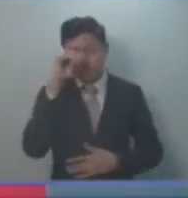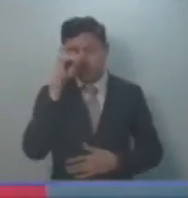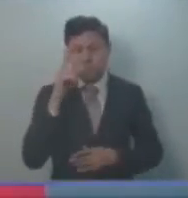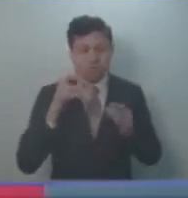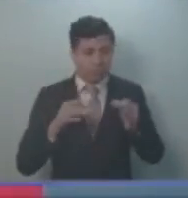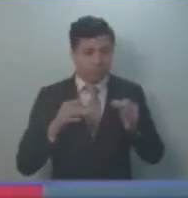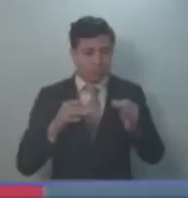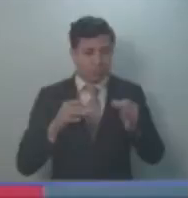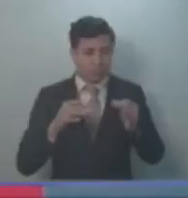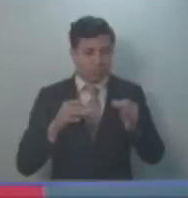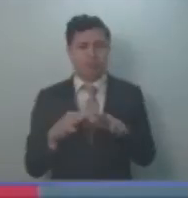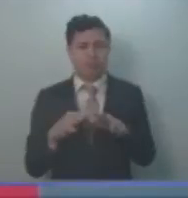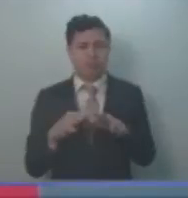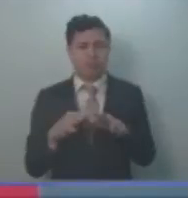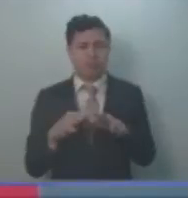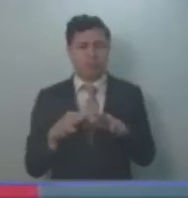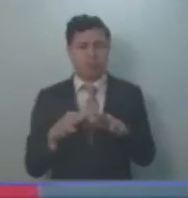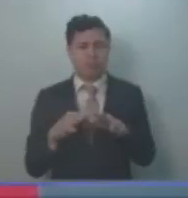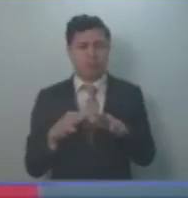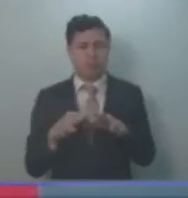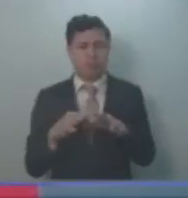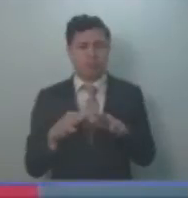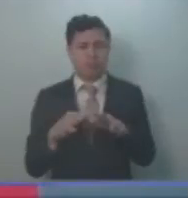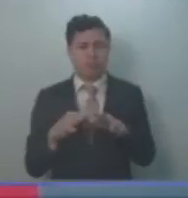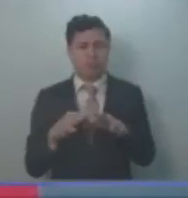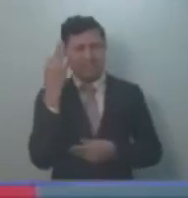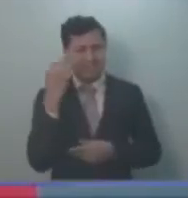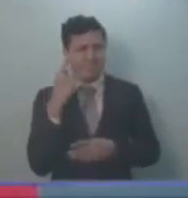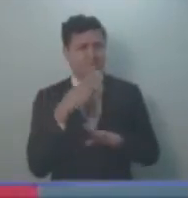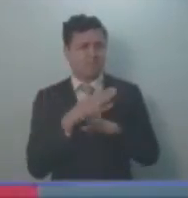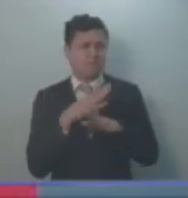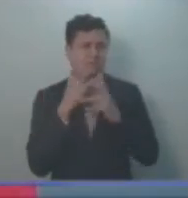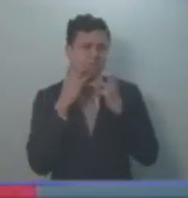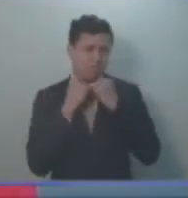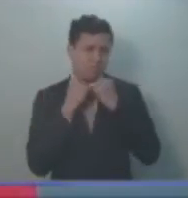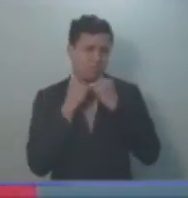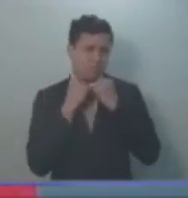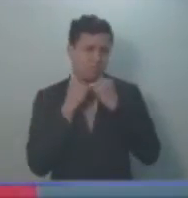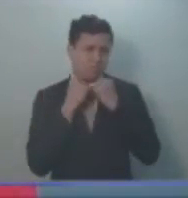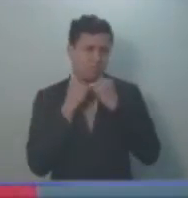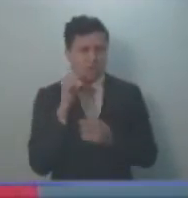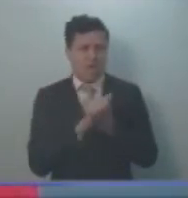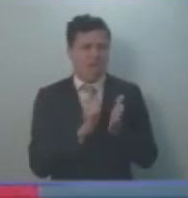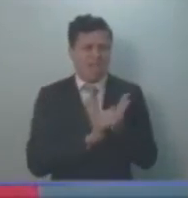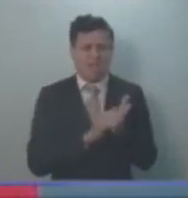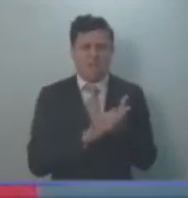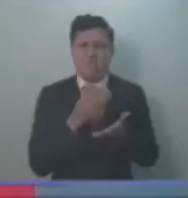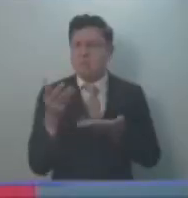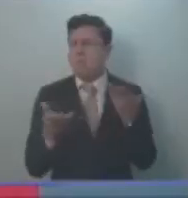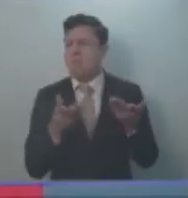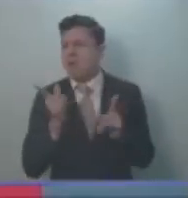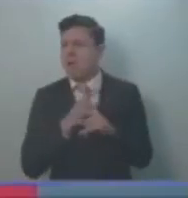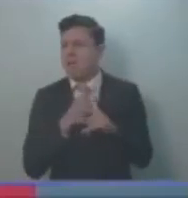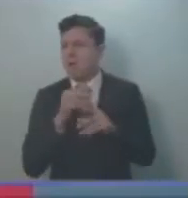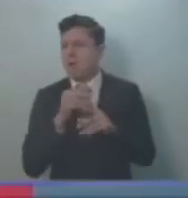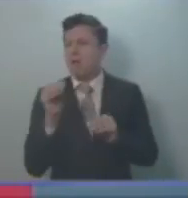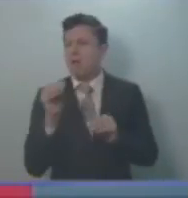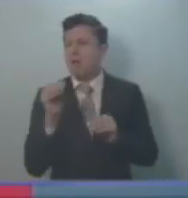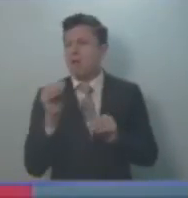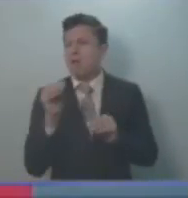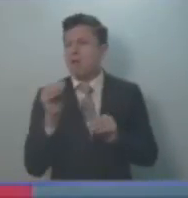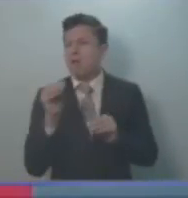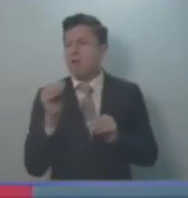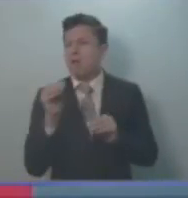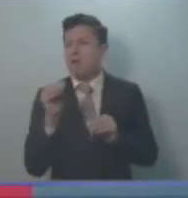función social, goza de la protección del Estado y no se considera artículo de comercio. Asimismo, en